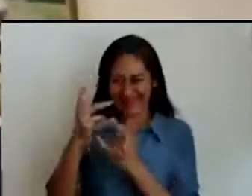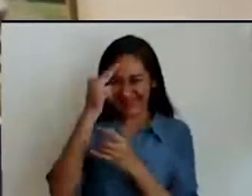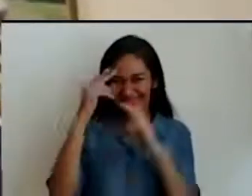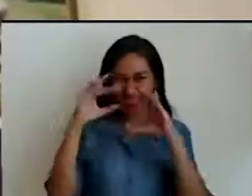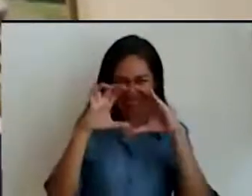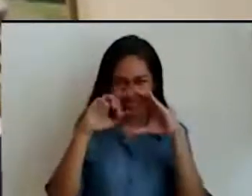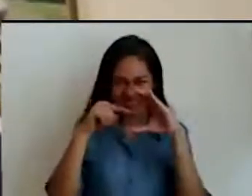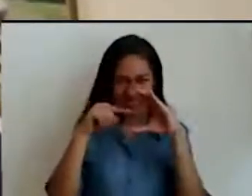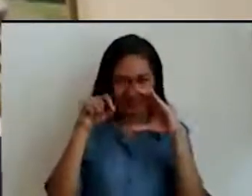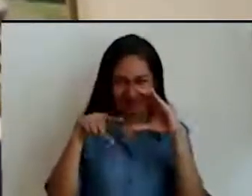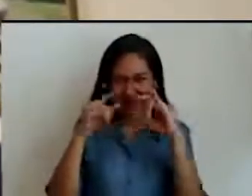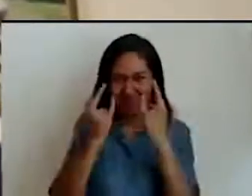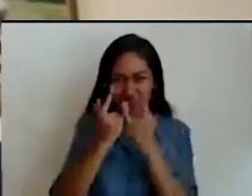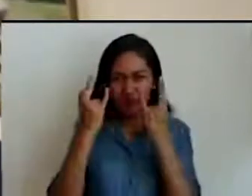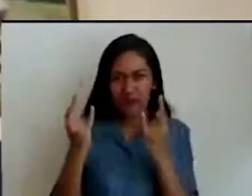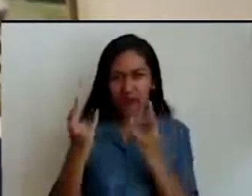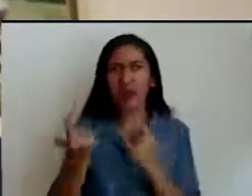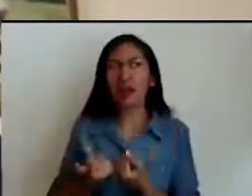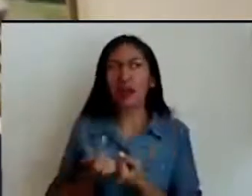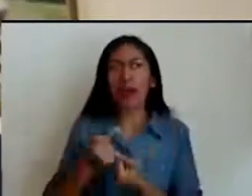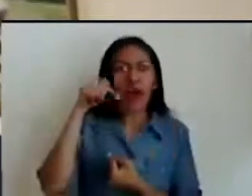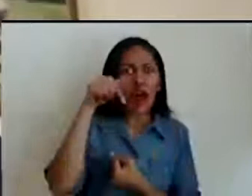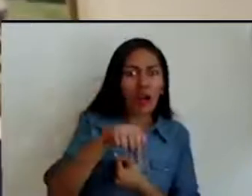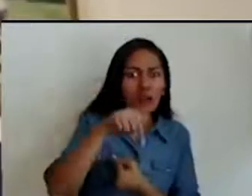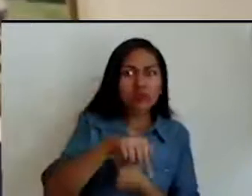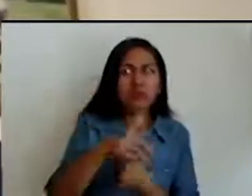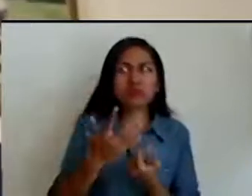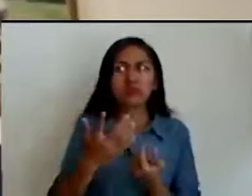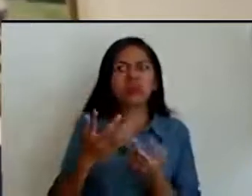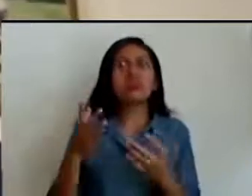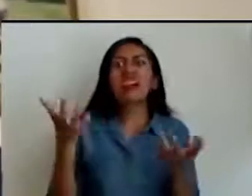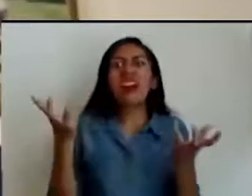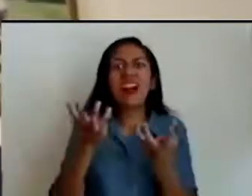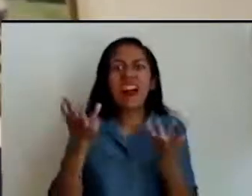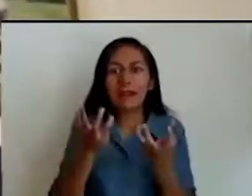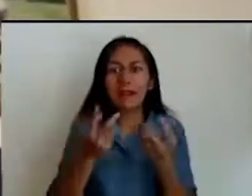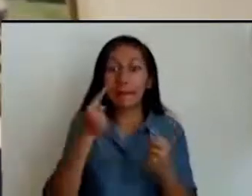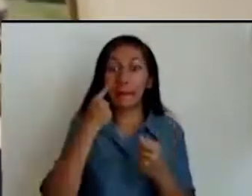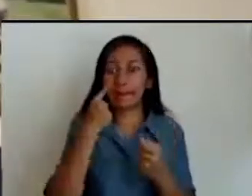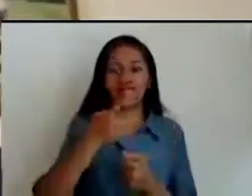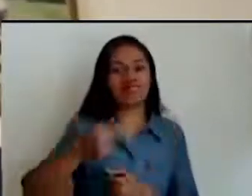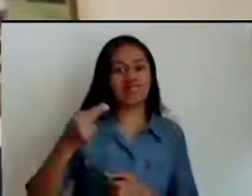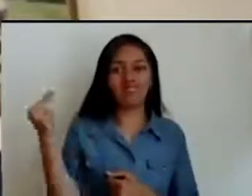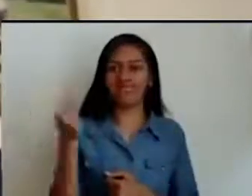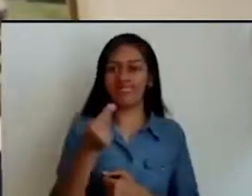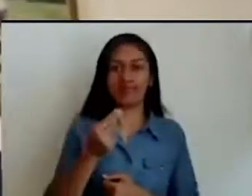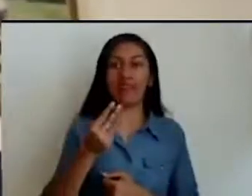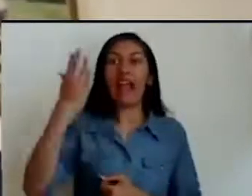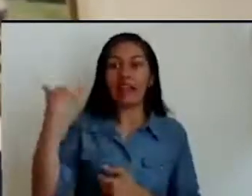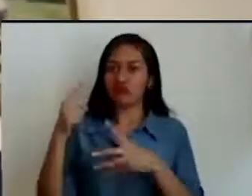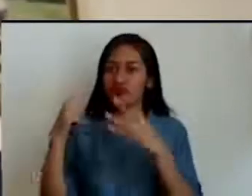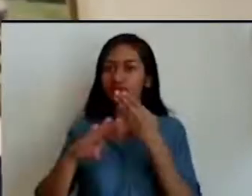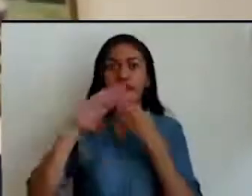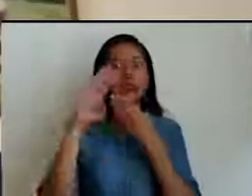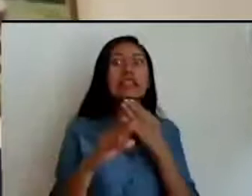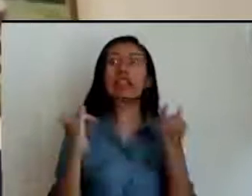actualidad versus la posibilidad de establecer medidas empíricas que mal siguen siendo las más útiles y que esto se puede